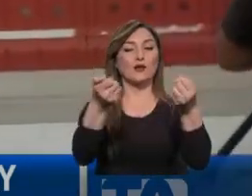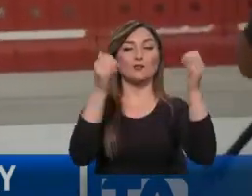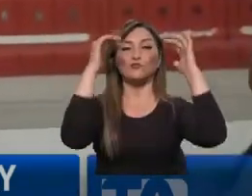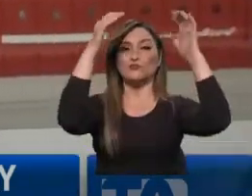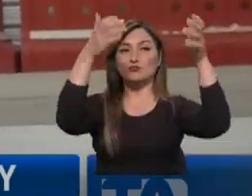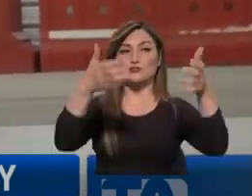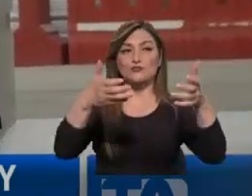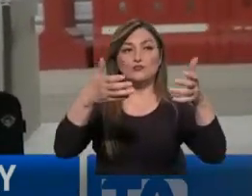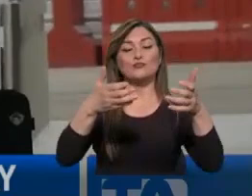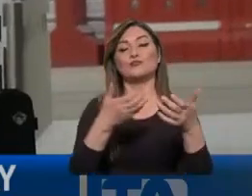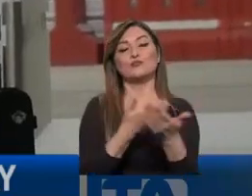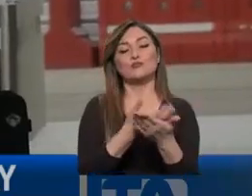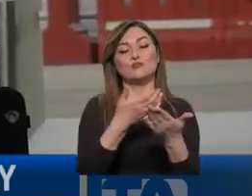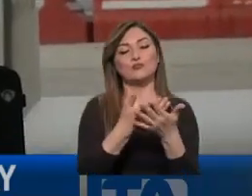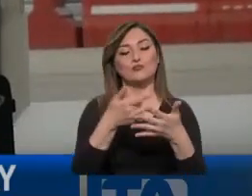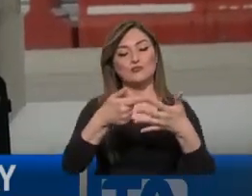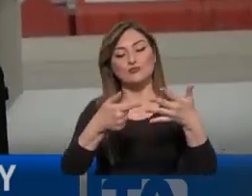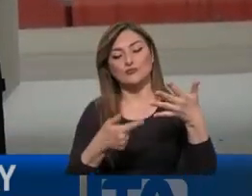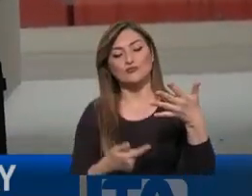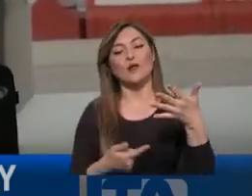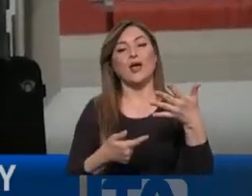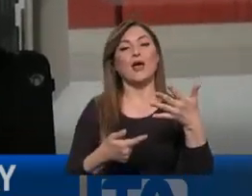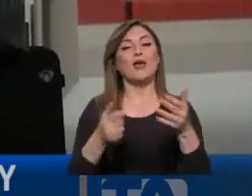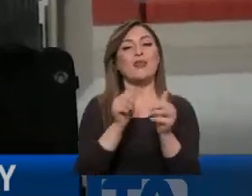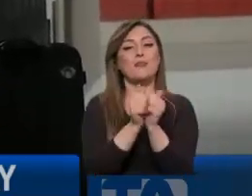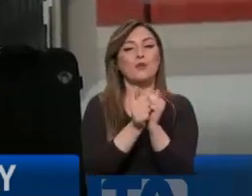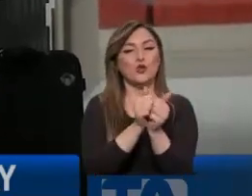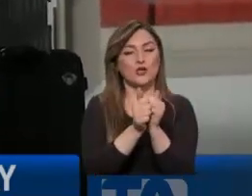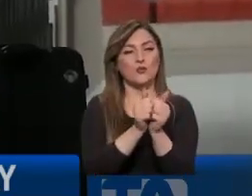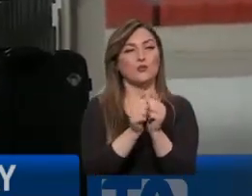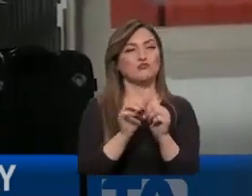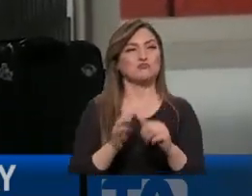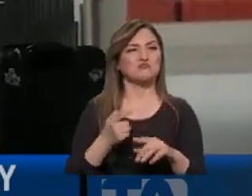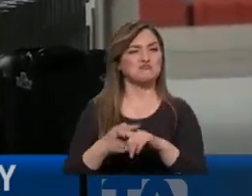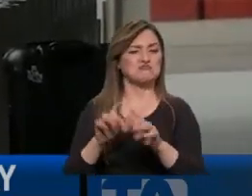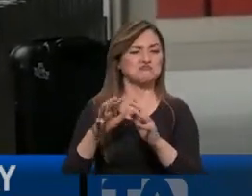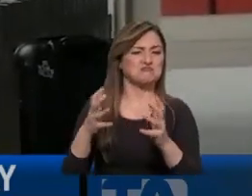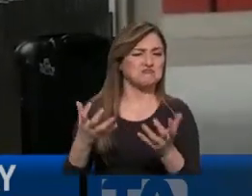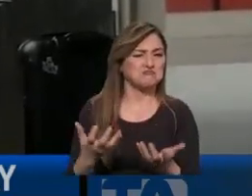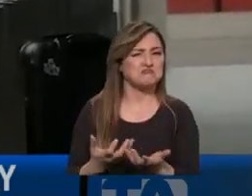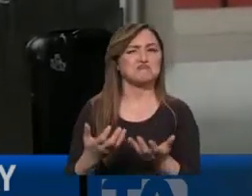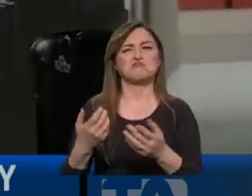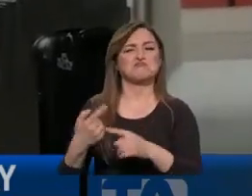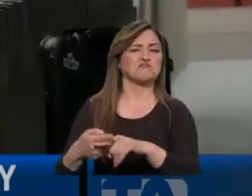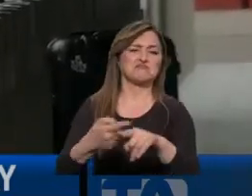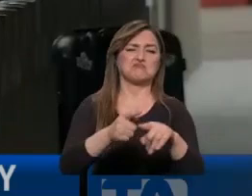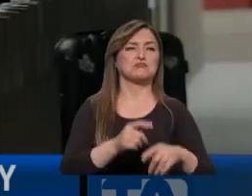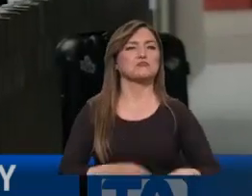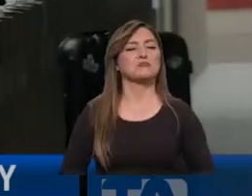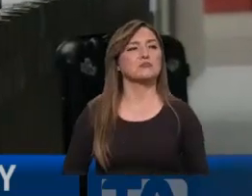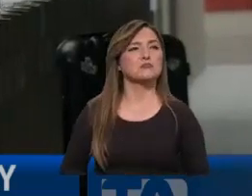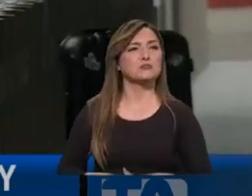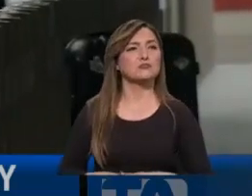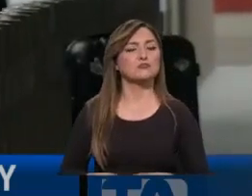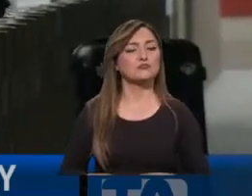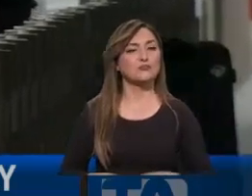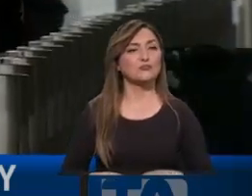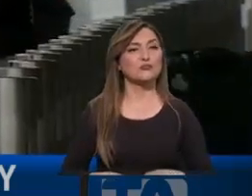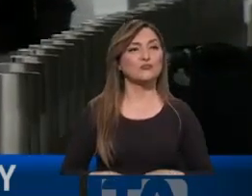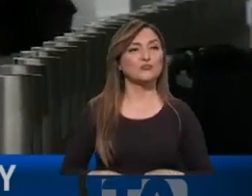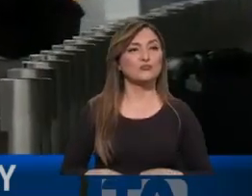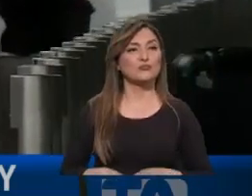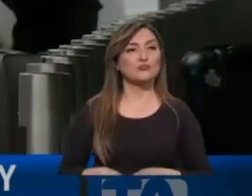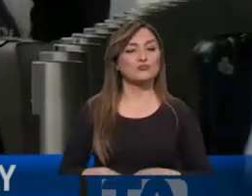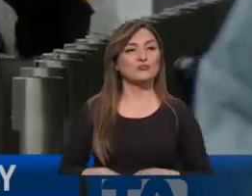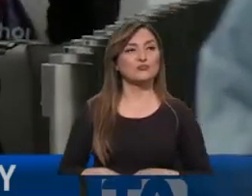también los implementos deportivos del equipo tricolor. No sé si, obviamente, pues, obviamente no sé si el Zoom nos puede